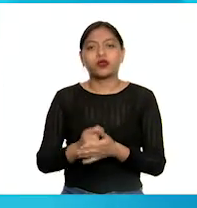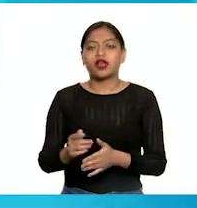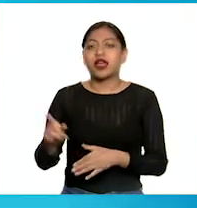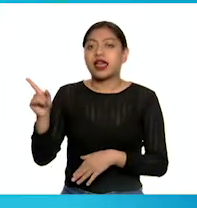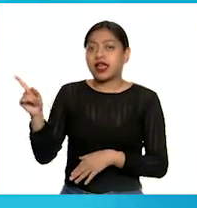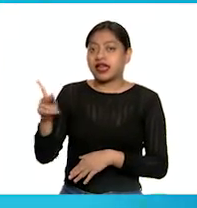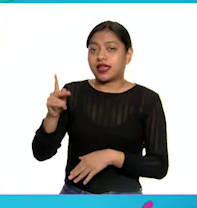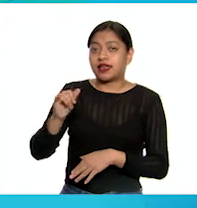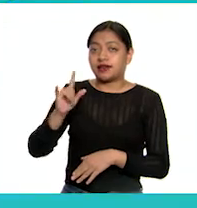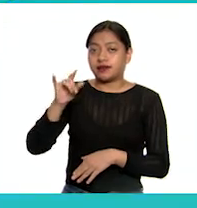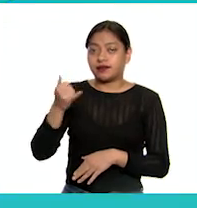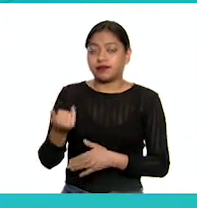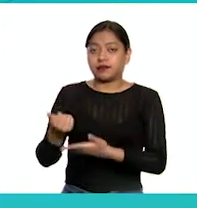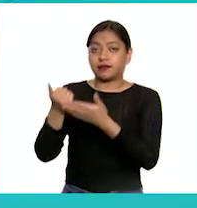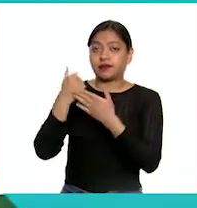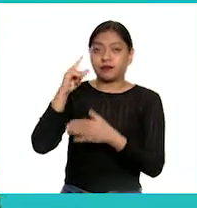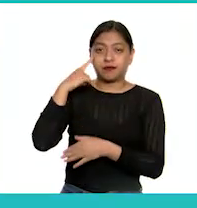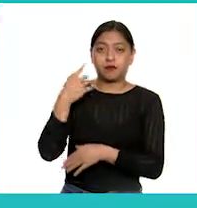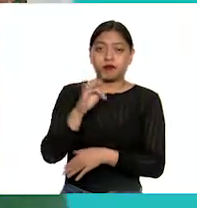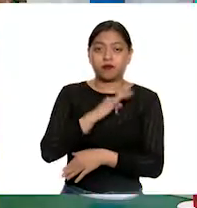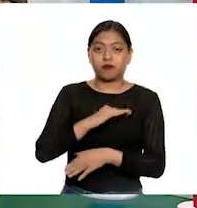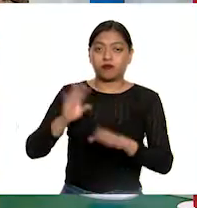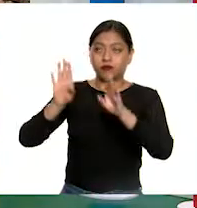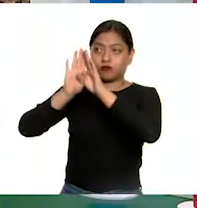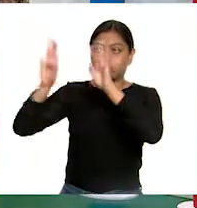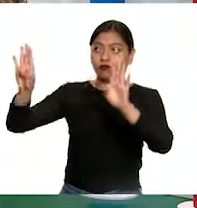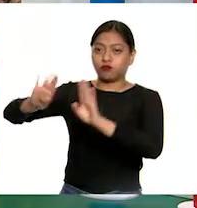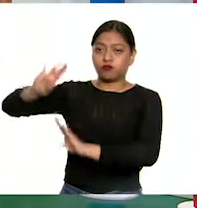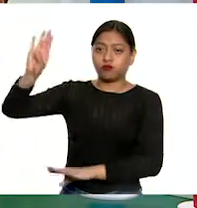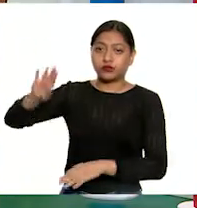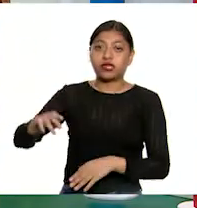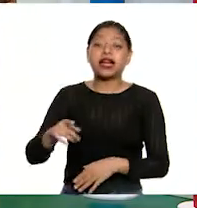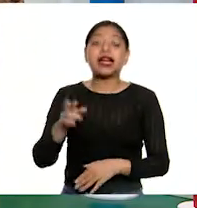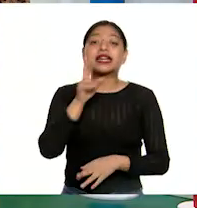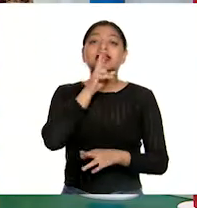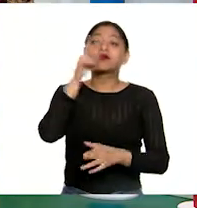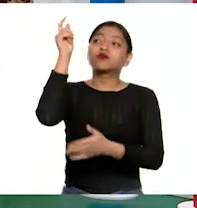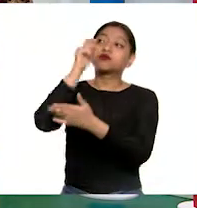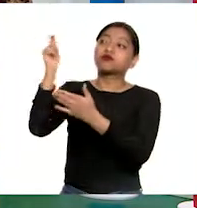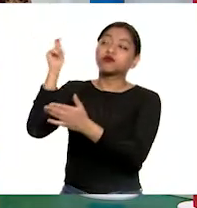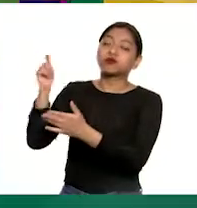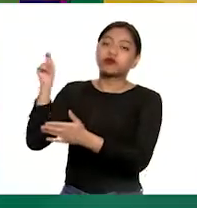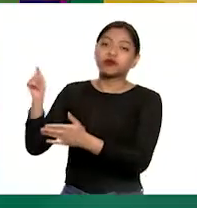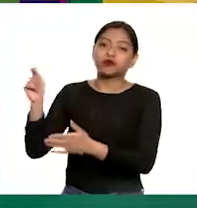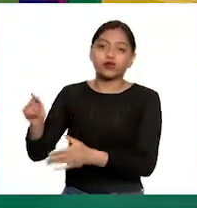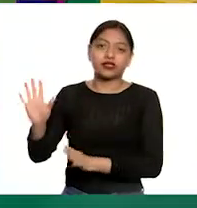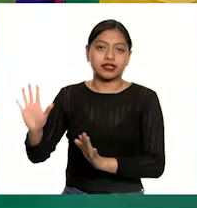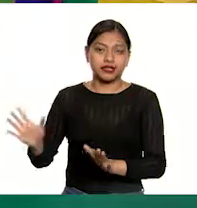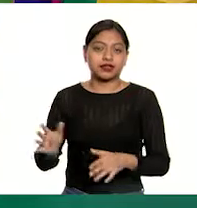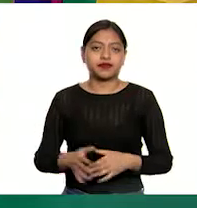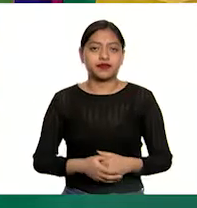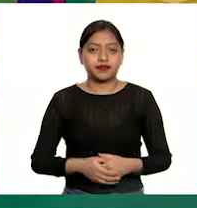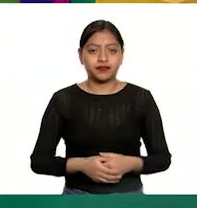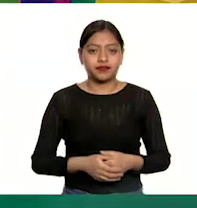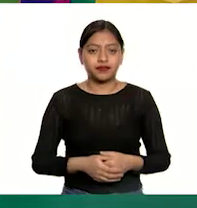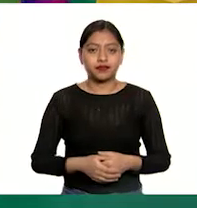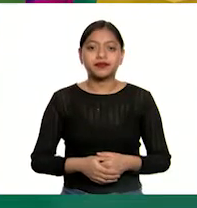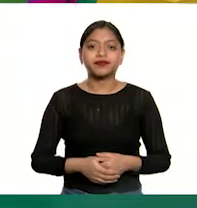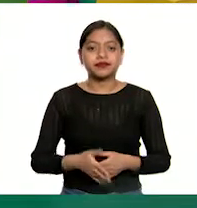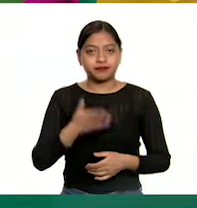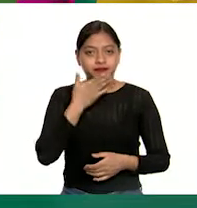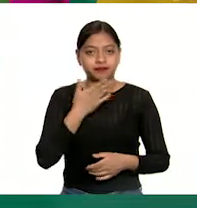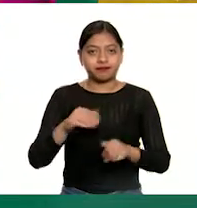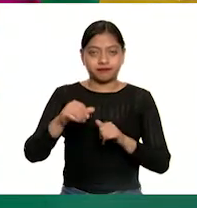pedir a Pili que me ayude a colocar las respuestas en el cuadro que nosotros ya tenemos en el pizarrón, ¿verdad? Entonces